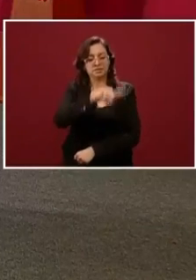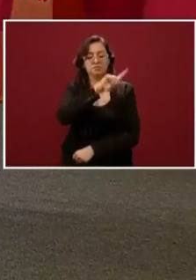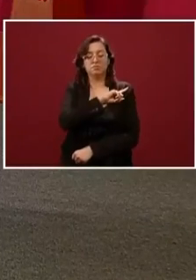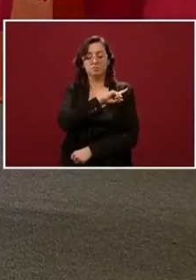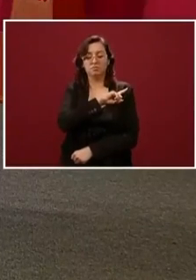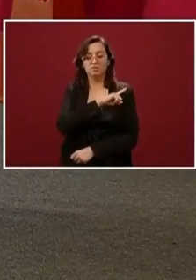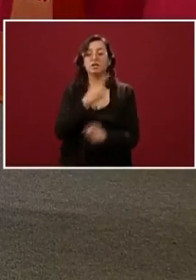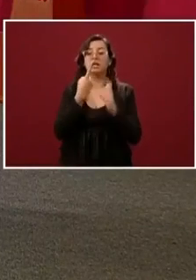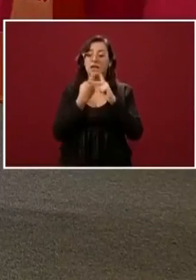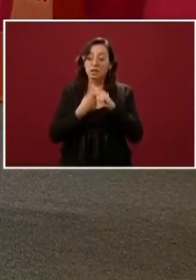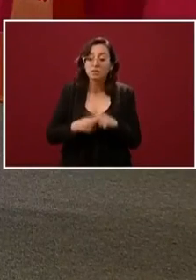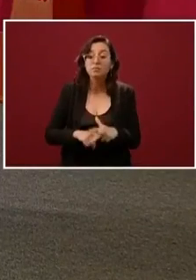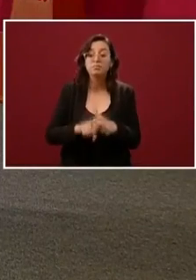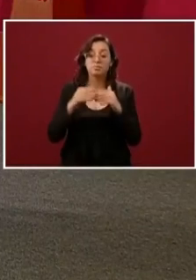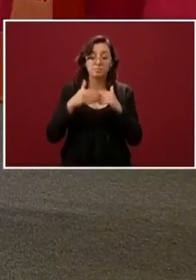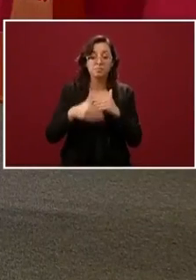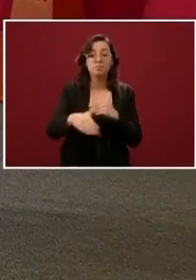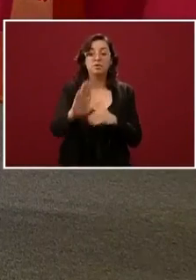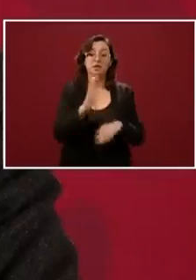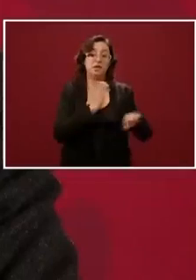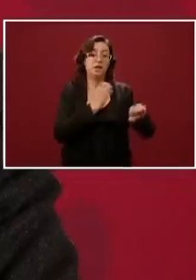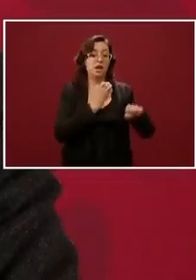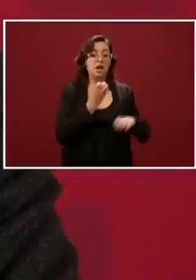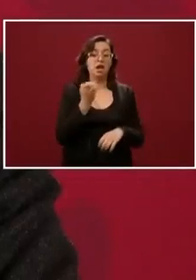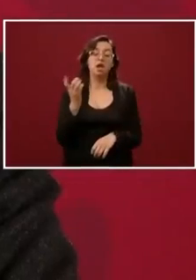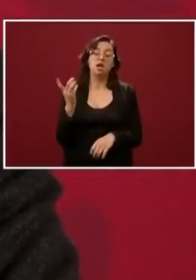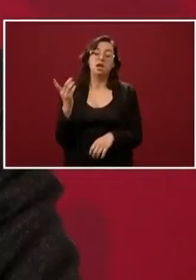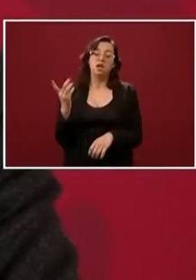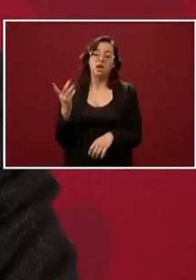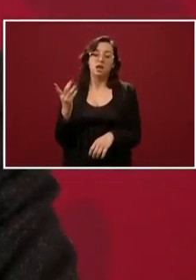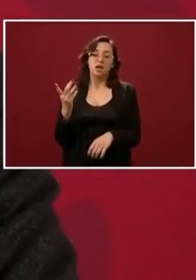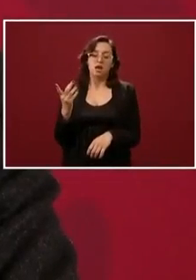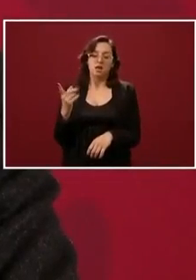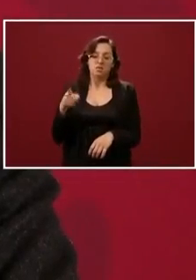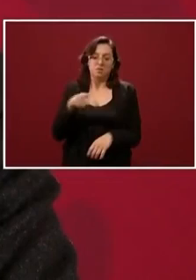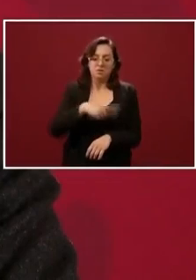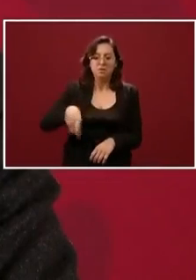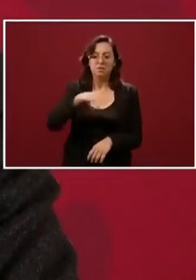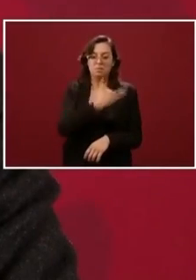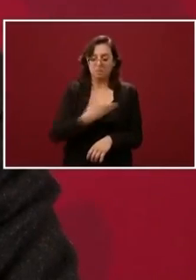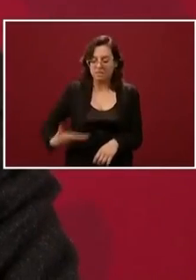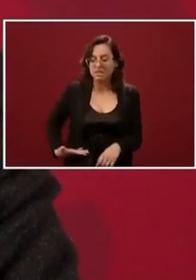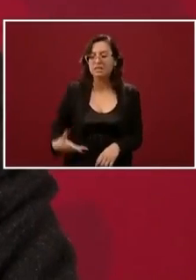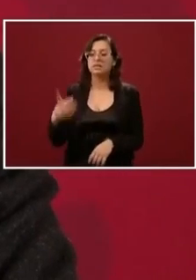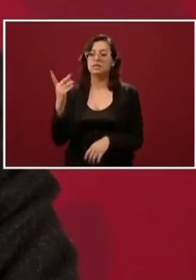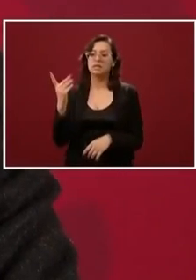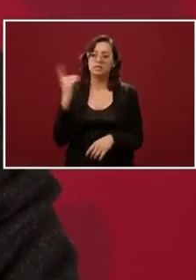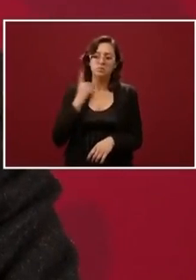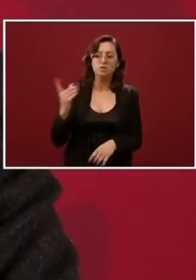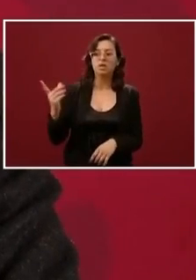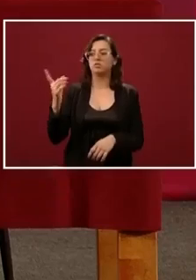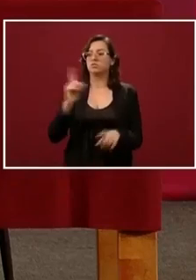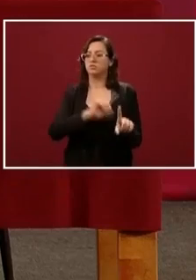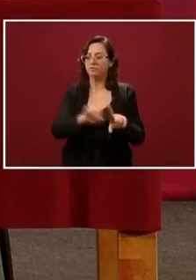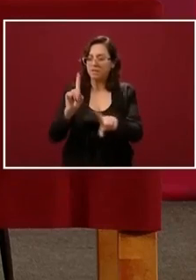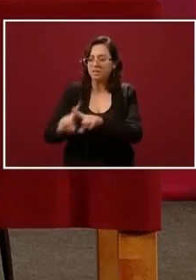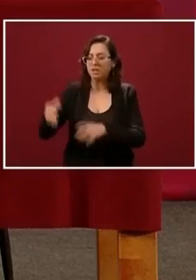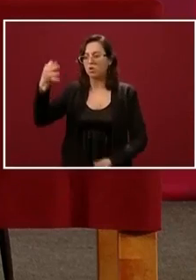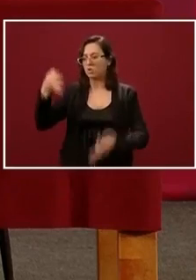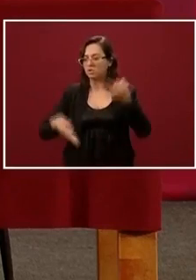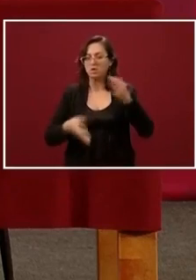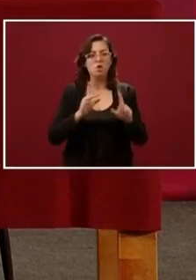e implementadas por los poderes legislativo y judicial, instituciones del Sistema Nacional de Salud, dependencias y entidades de la Administración